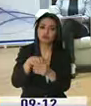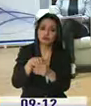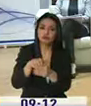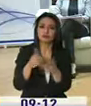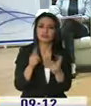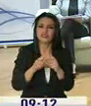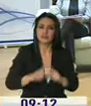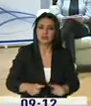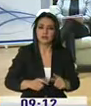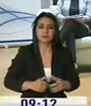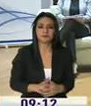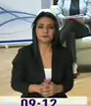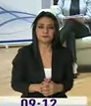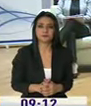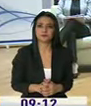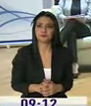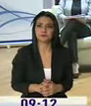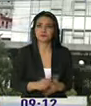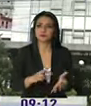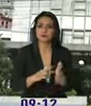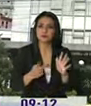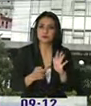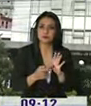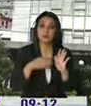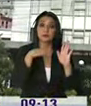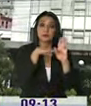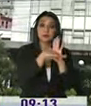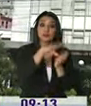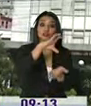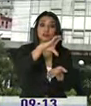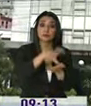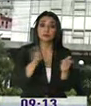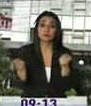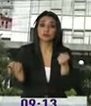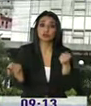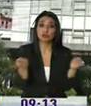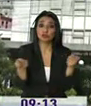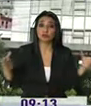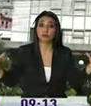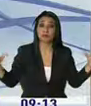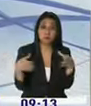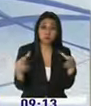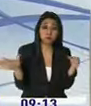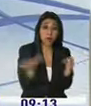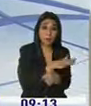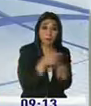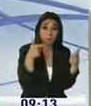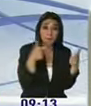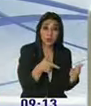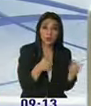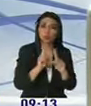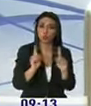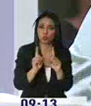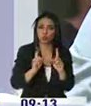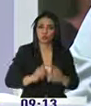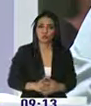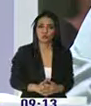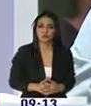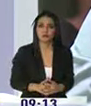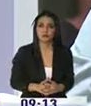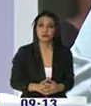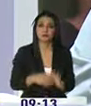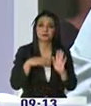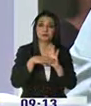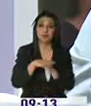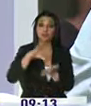cooperativas. Indicaron que esto implicaría que el Banco Central ya no va a operar ese medio de pago como lo venía haciendo. Pero el